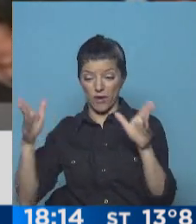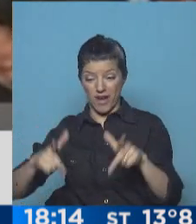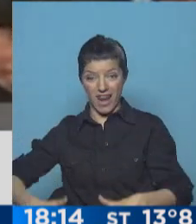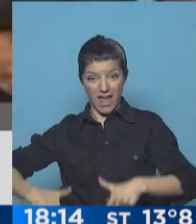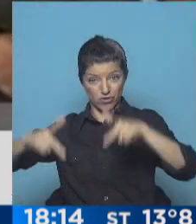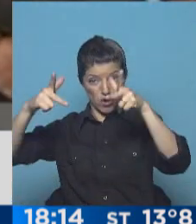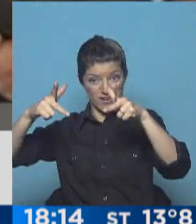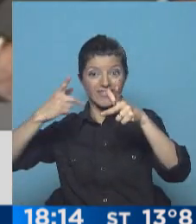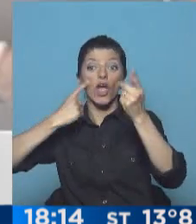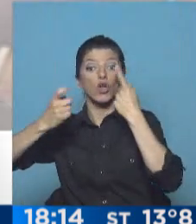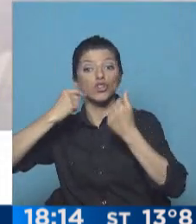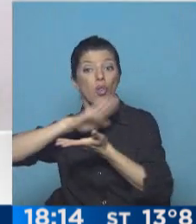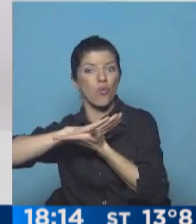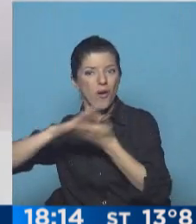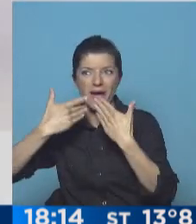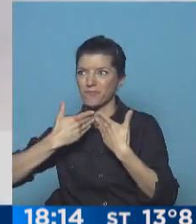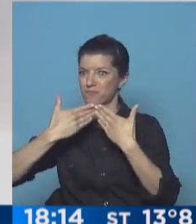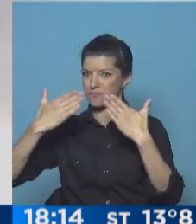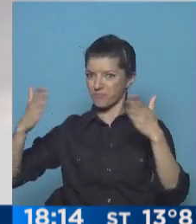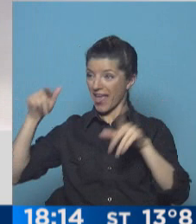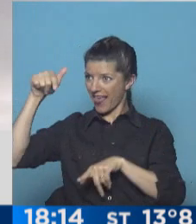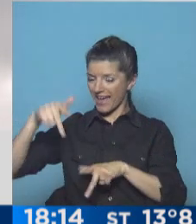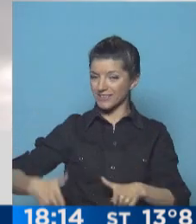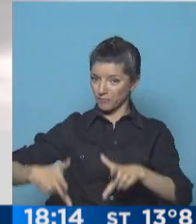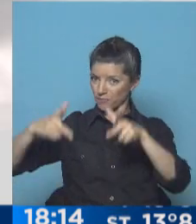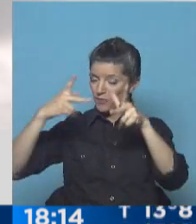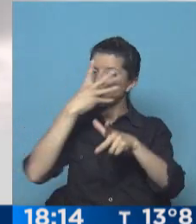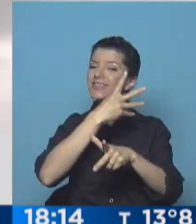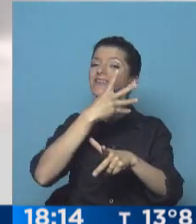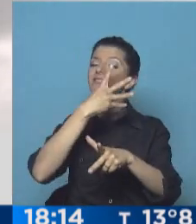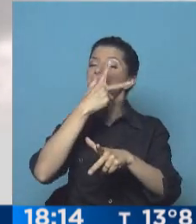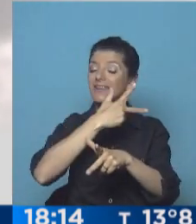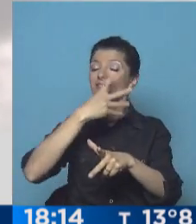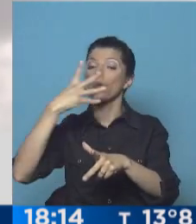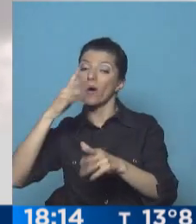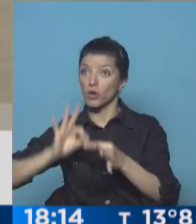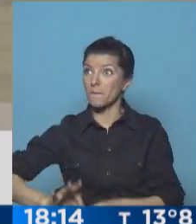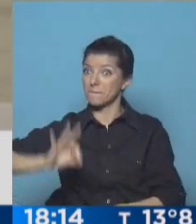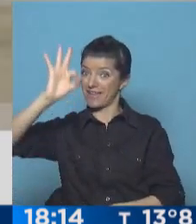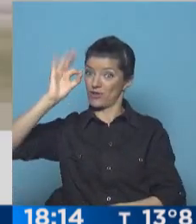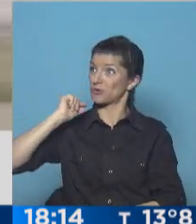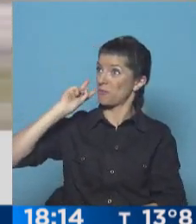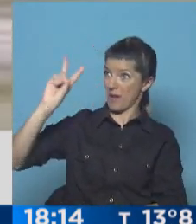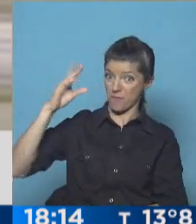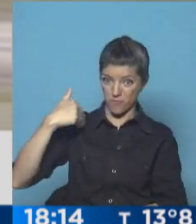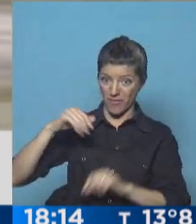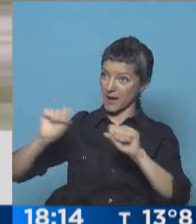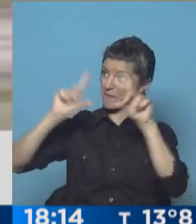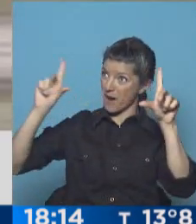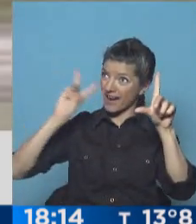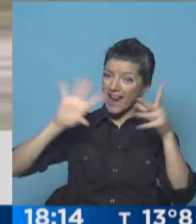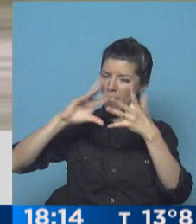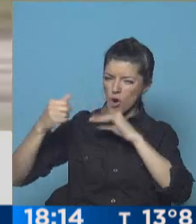control del aeropuerto. Es una torre de control de 34 metros de altura, ahí van a poder ver las imágenes de su